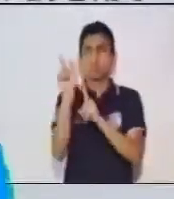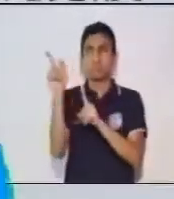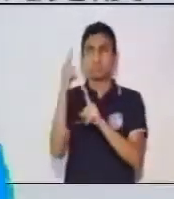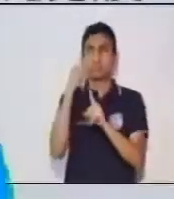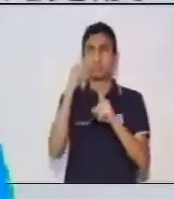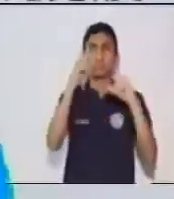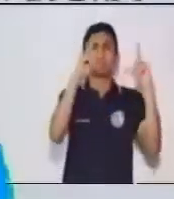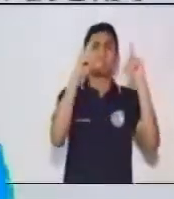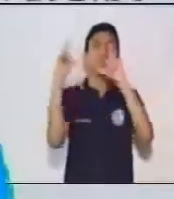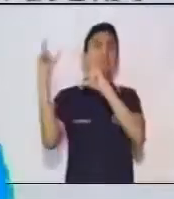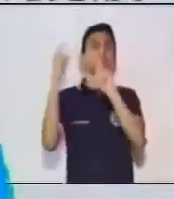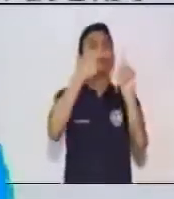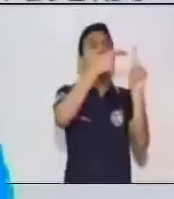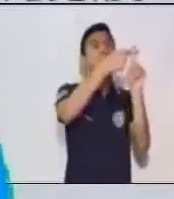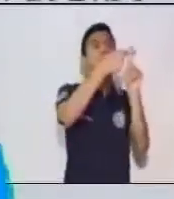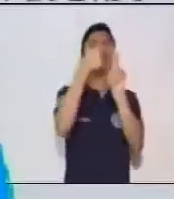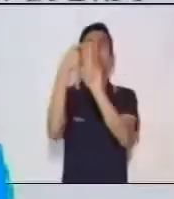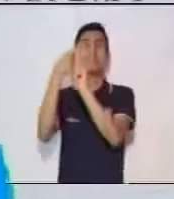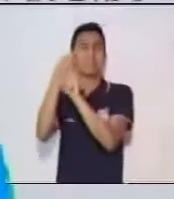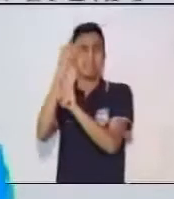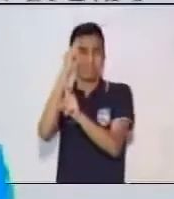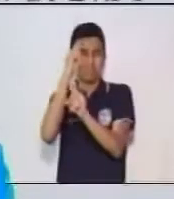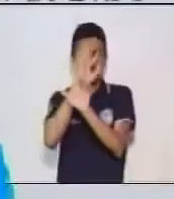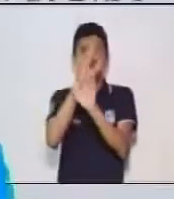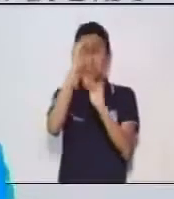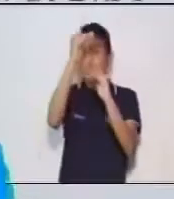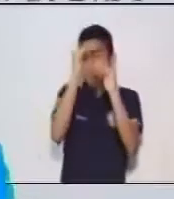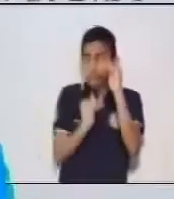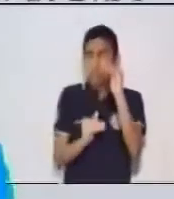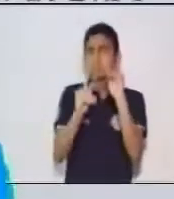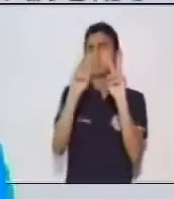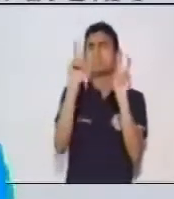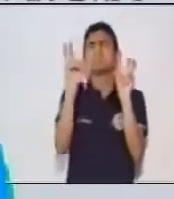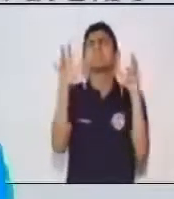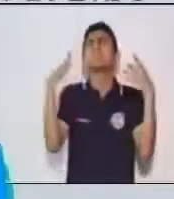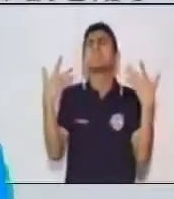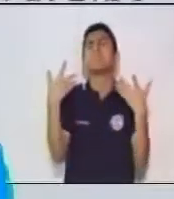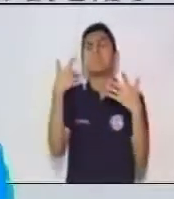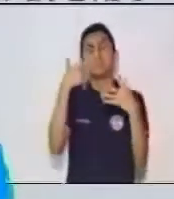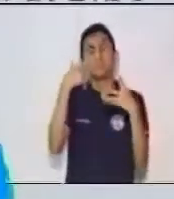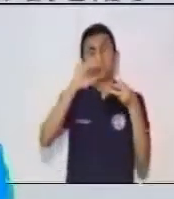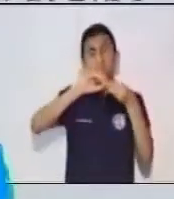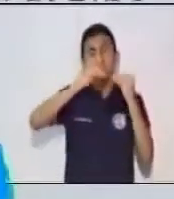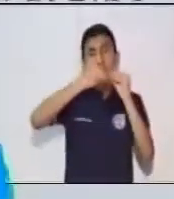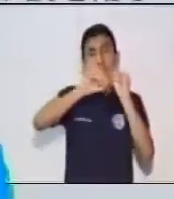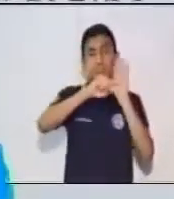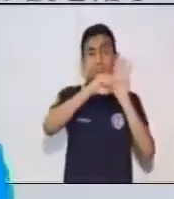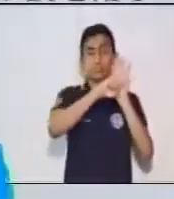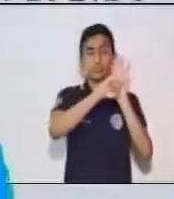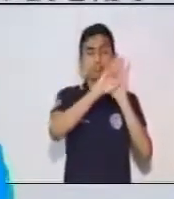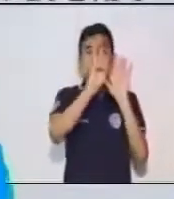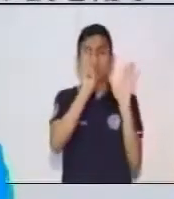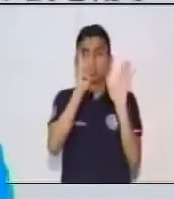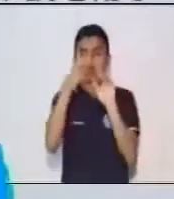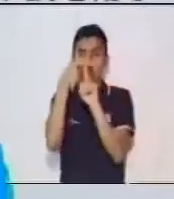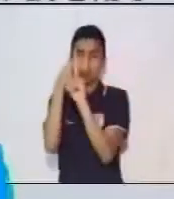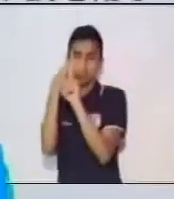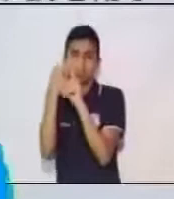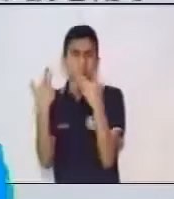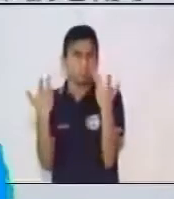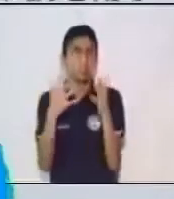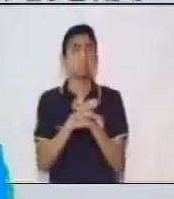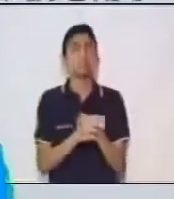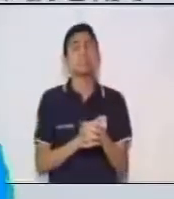serán positivos. Ahora vamos a hacer un ejemplo con los signos negativo y positivo.